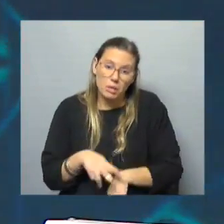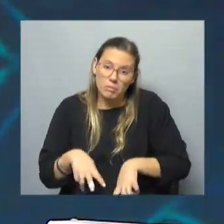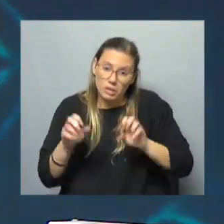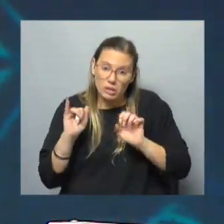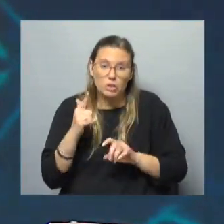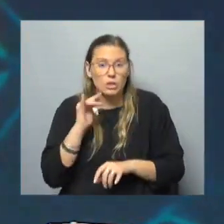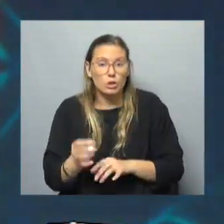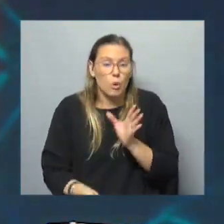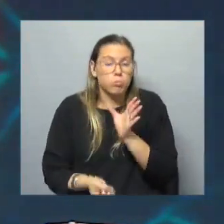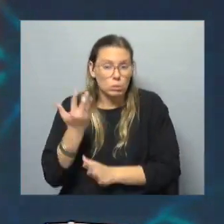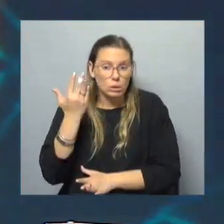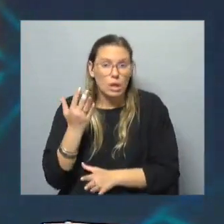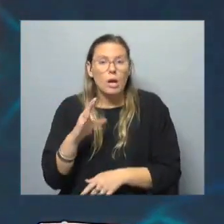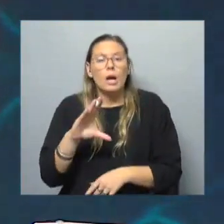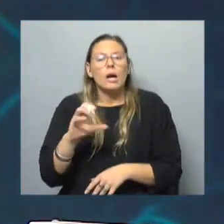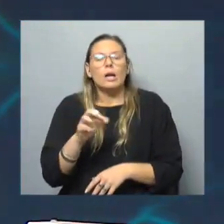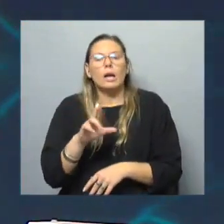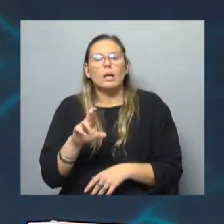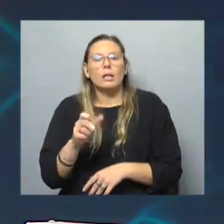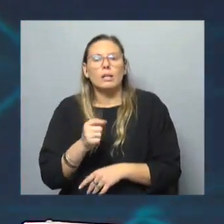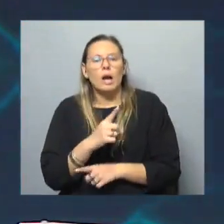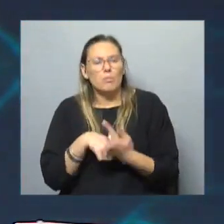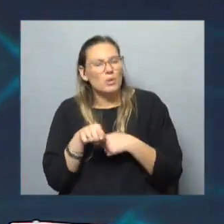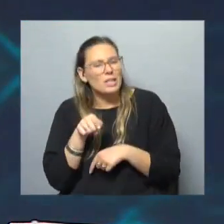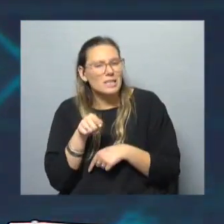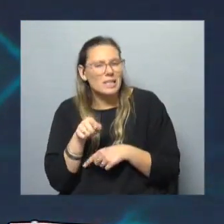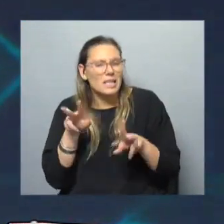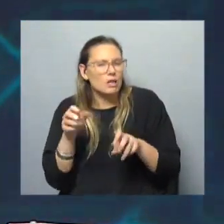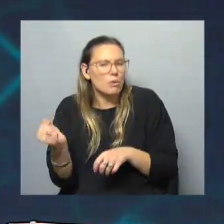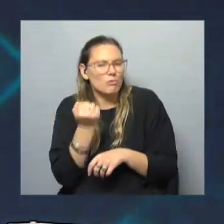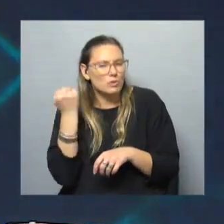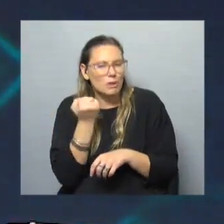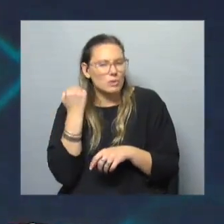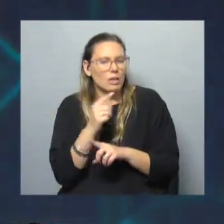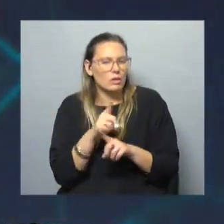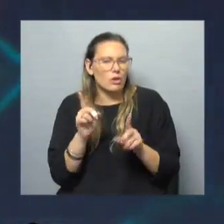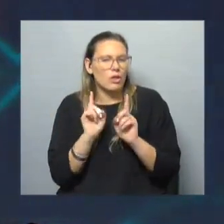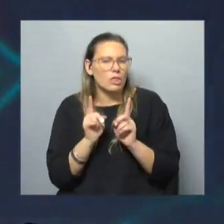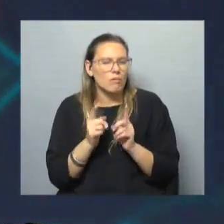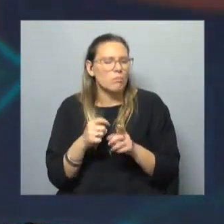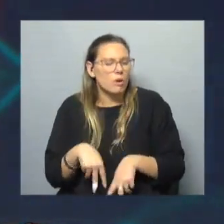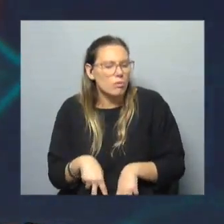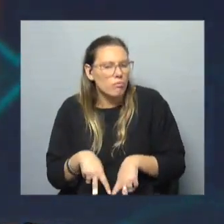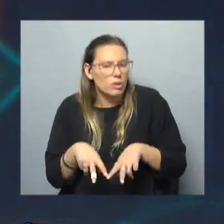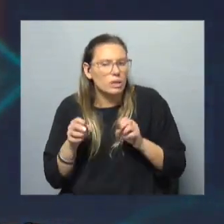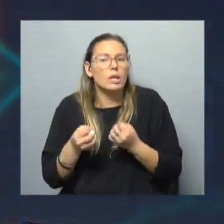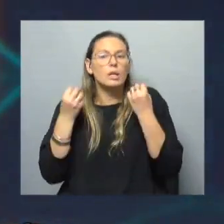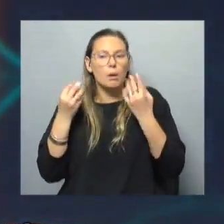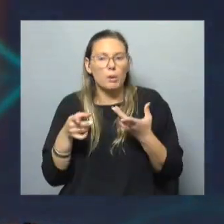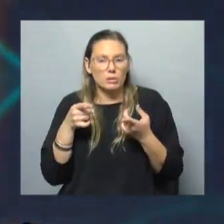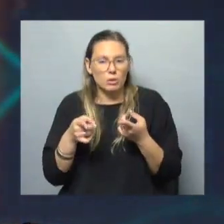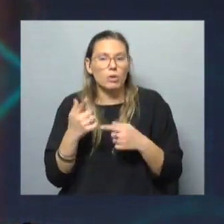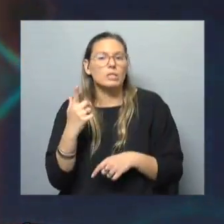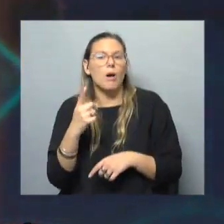formaliza su creación sobre Carrera, pero dice no debería ser ese el tema fundamental. Ahí lo que hay que, en todo caso, investigar es qué pasó con esa